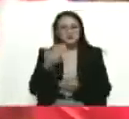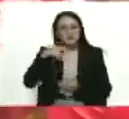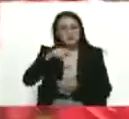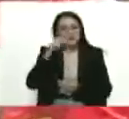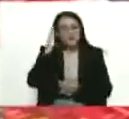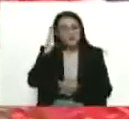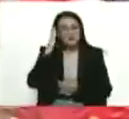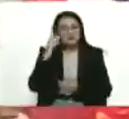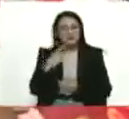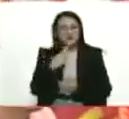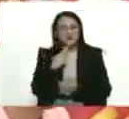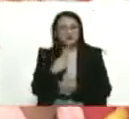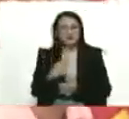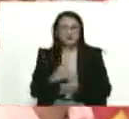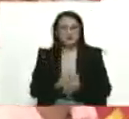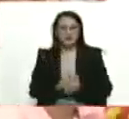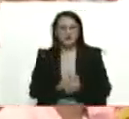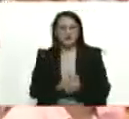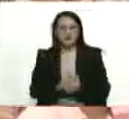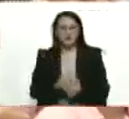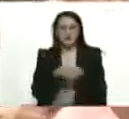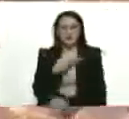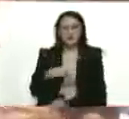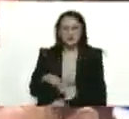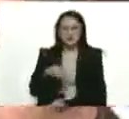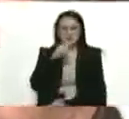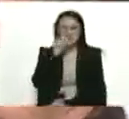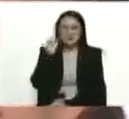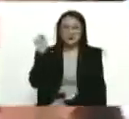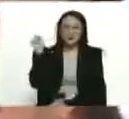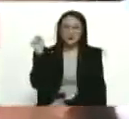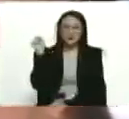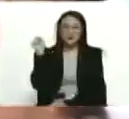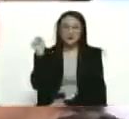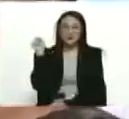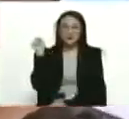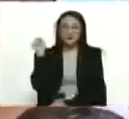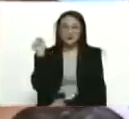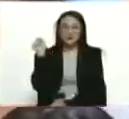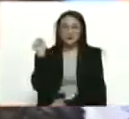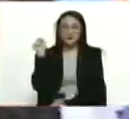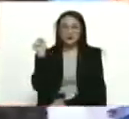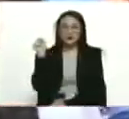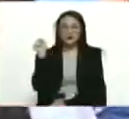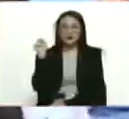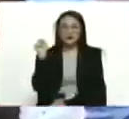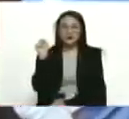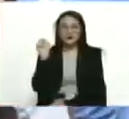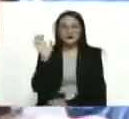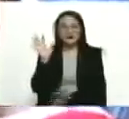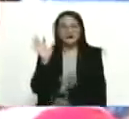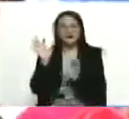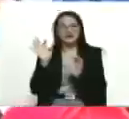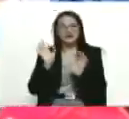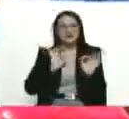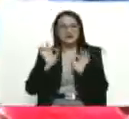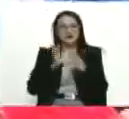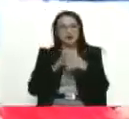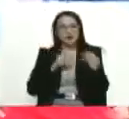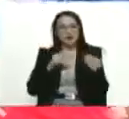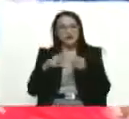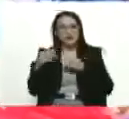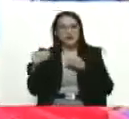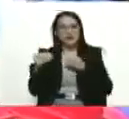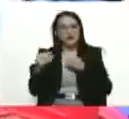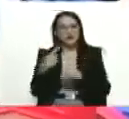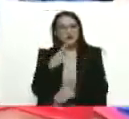como lo decía nuestro presidente Nicolás Maduro en la noche de ayer en el Teatro Teresa de Carreño, que estuvimos allá, nos